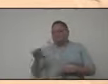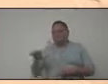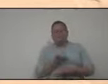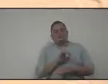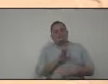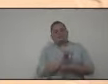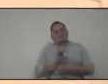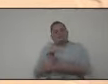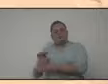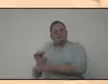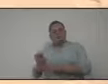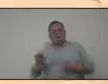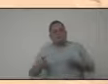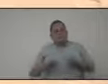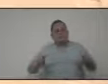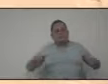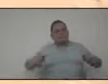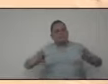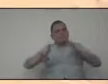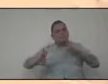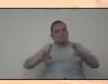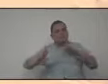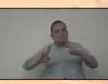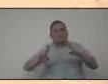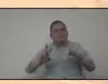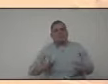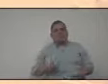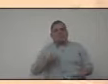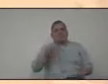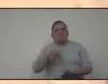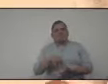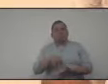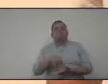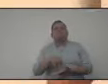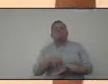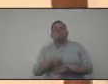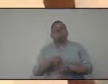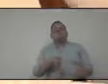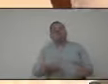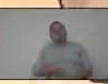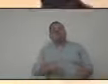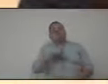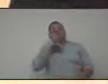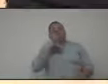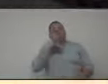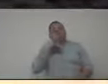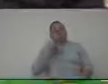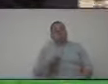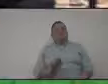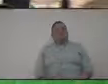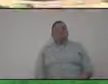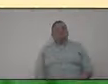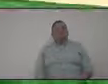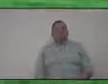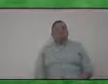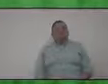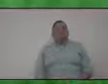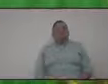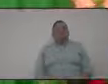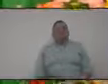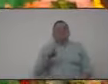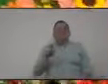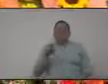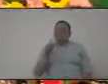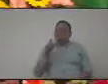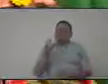entidades. Vamos entonces a ponernos de pie y a entonar con orgullo los himnos de nuestro país y